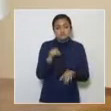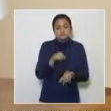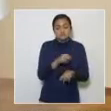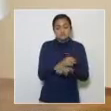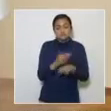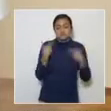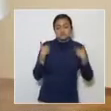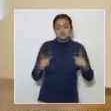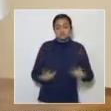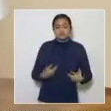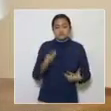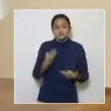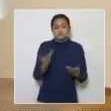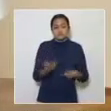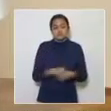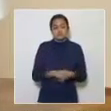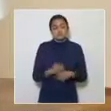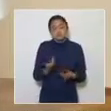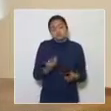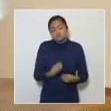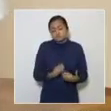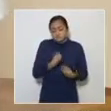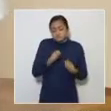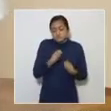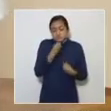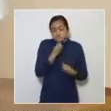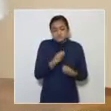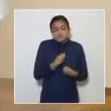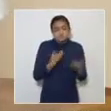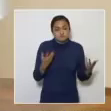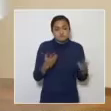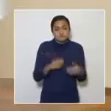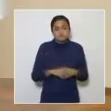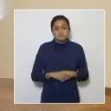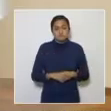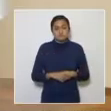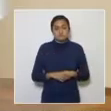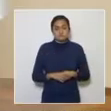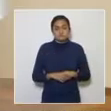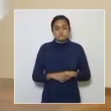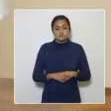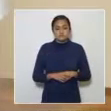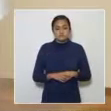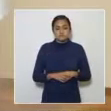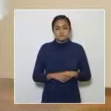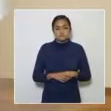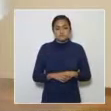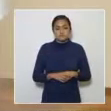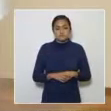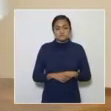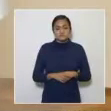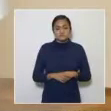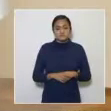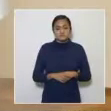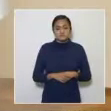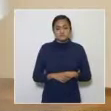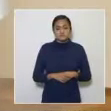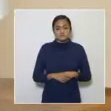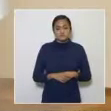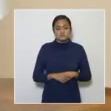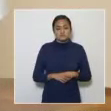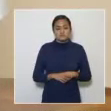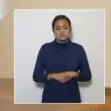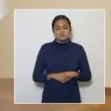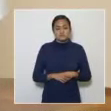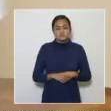humano. Nos tocó vivir esto, nos tocó enfrentar esto, créanme. Entonces lo